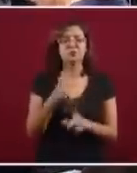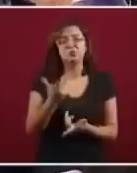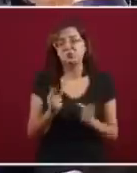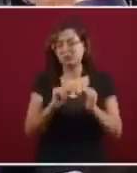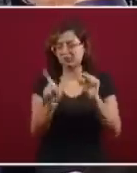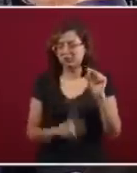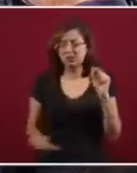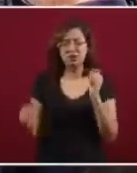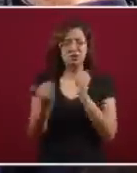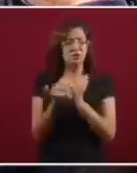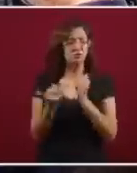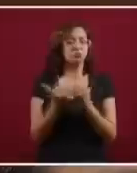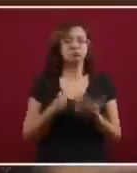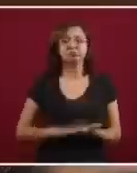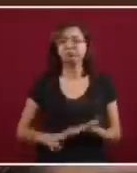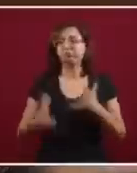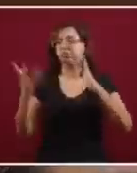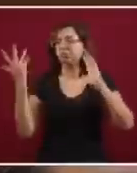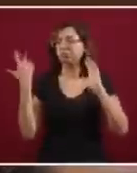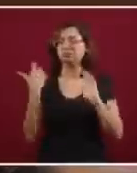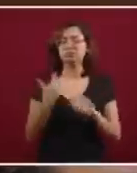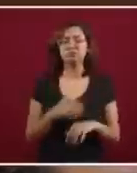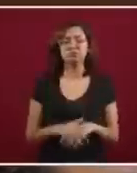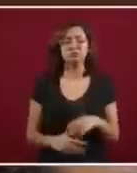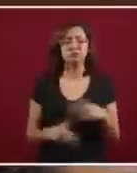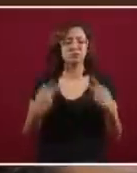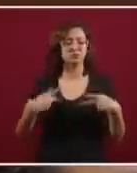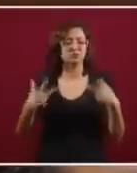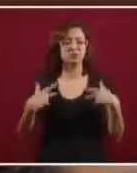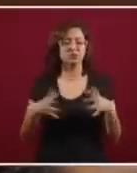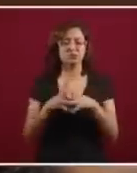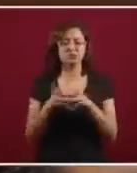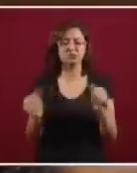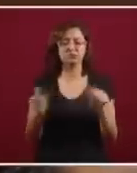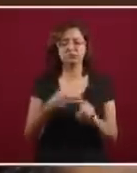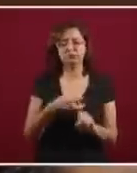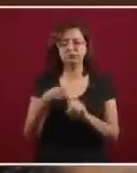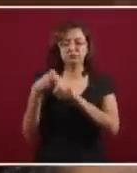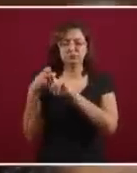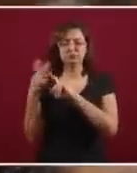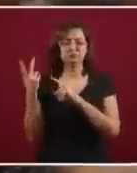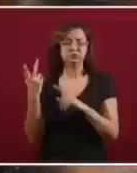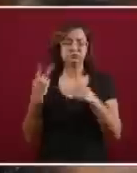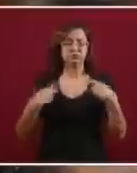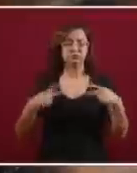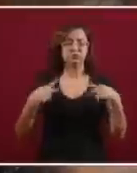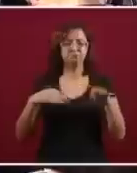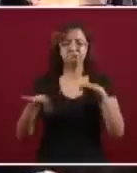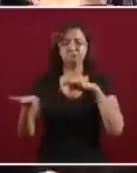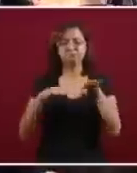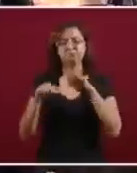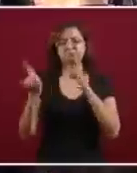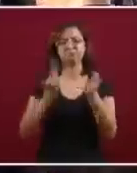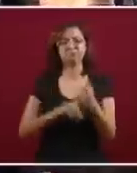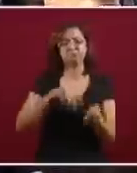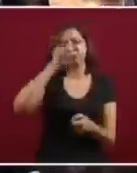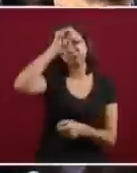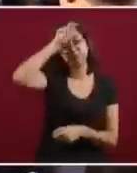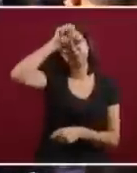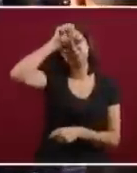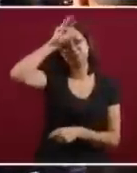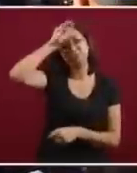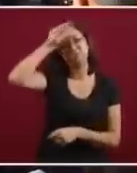nacional se está dando esta violencia y desapariciones de los trabajadores mineros gracias a